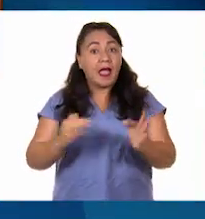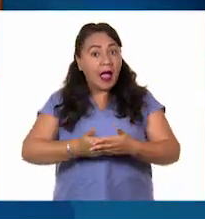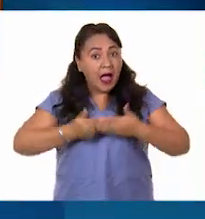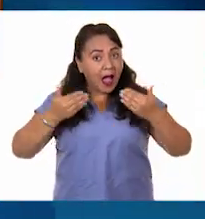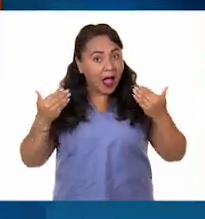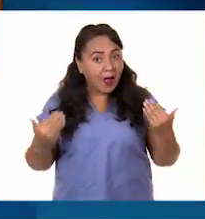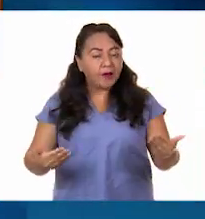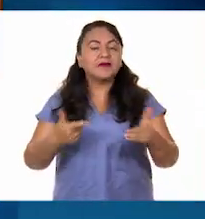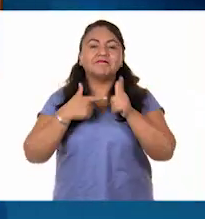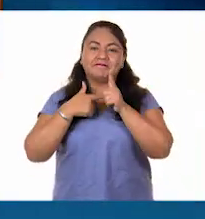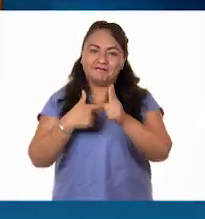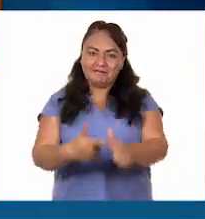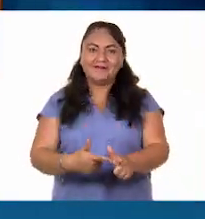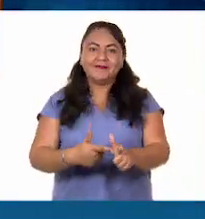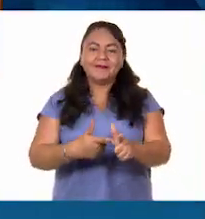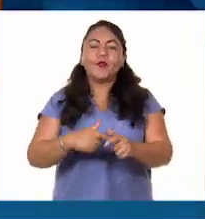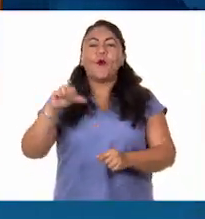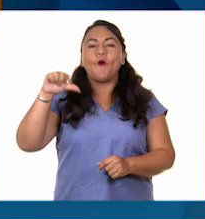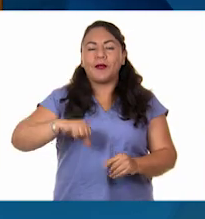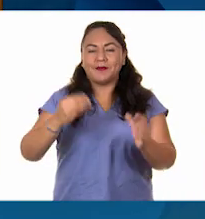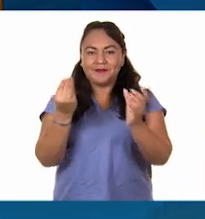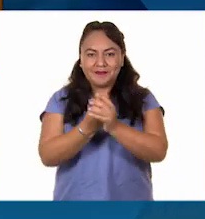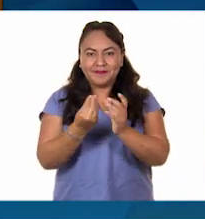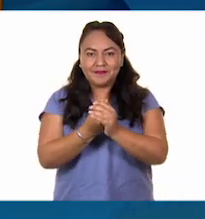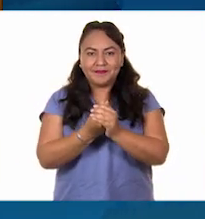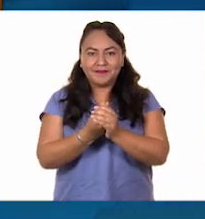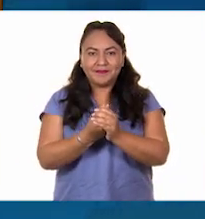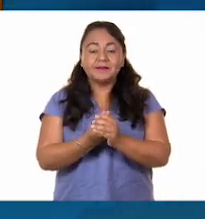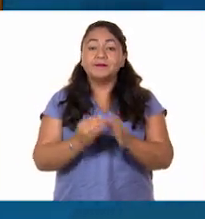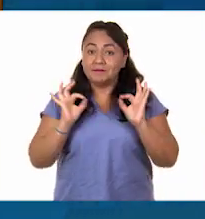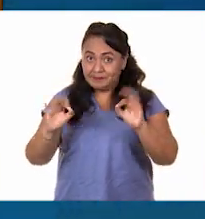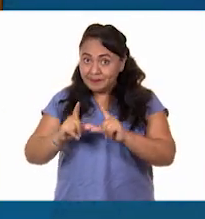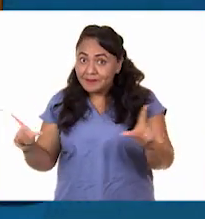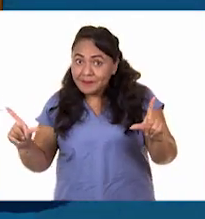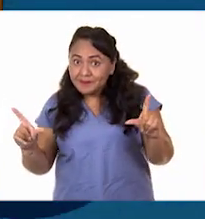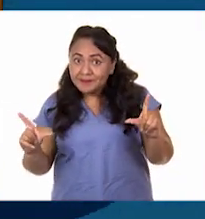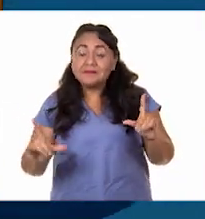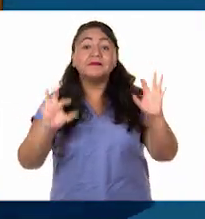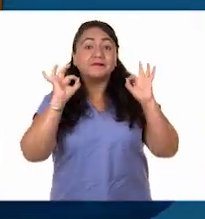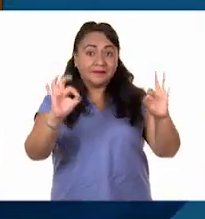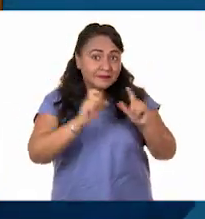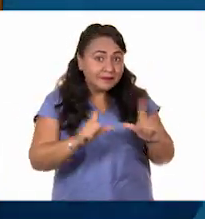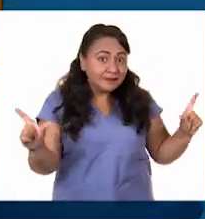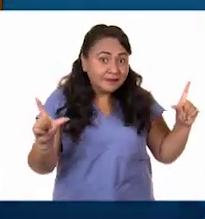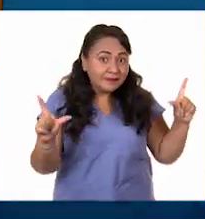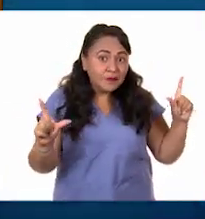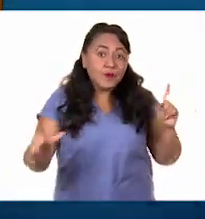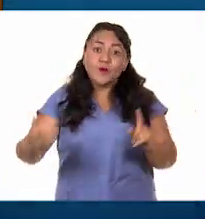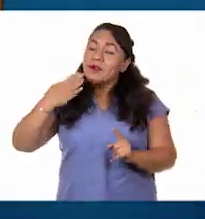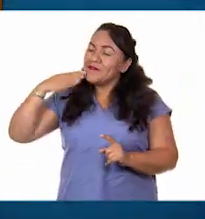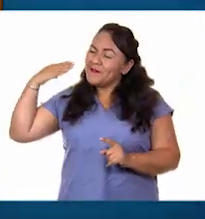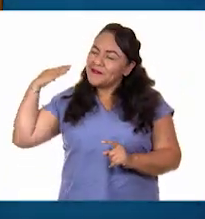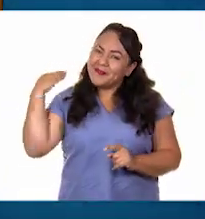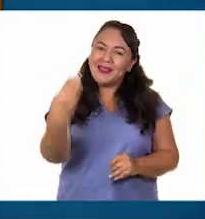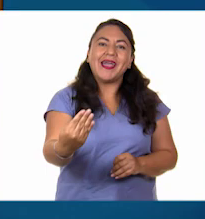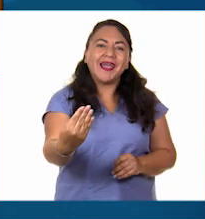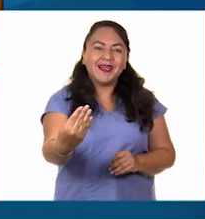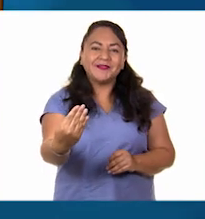es momento de seguir con el programa de hoy. ¿Listas? ¿Listos?